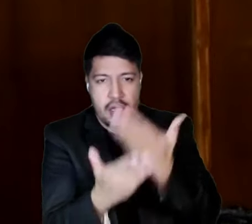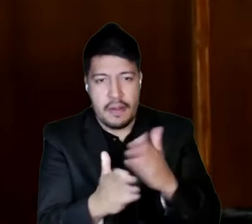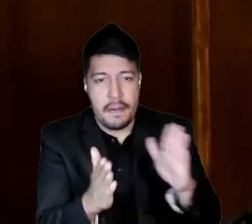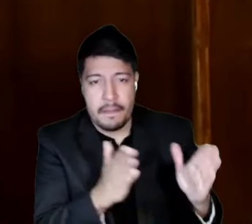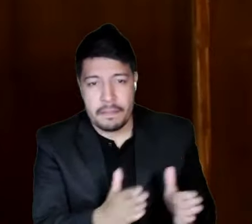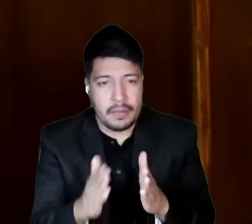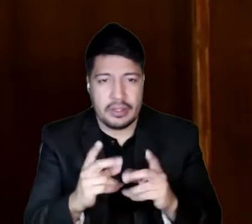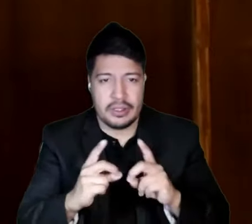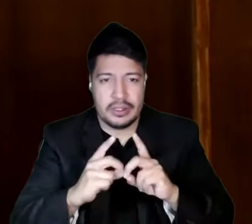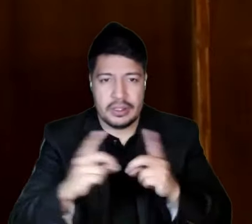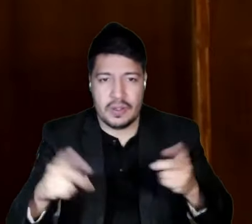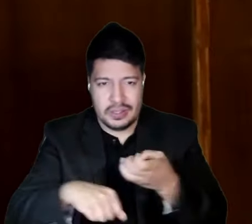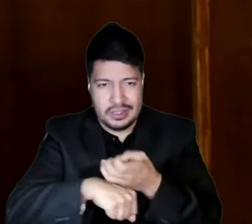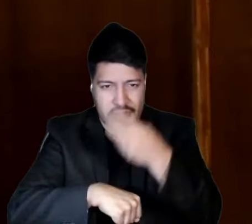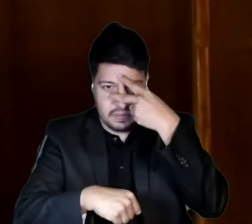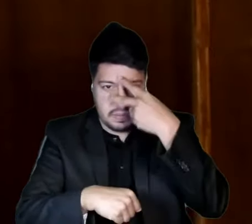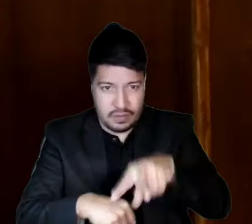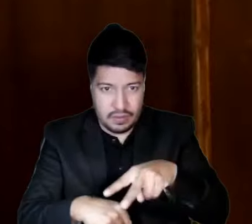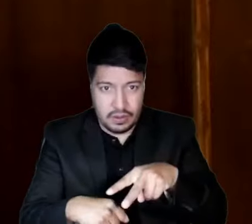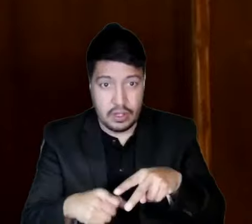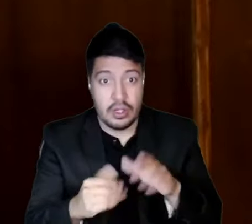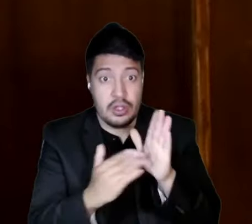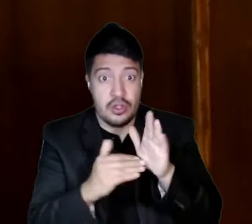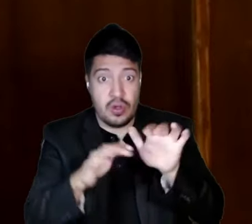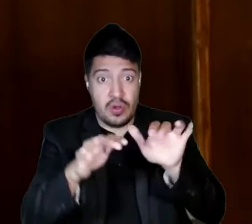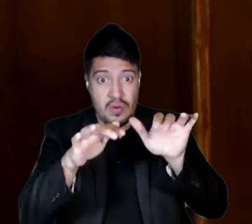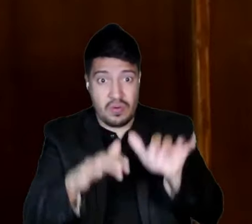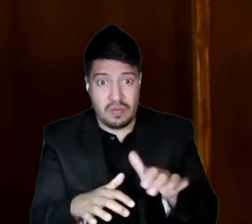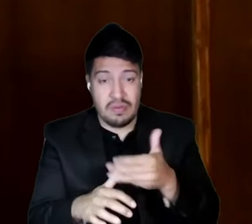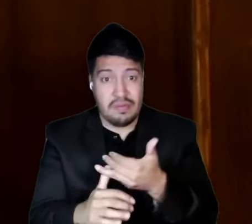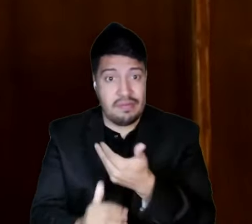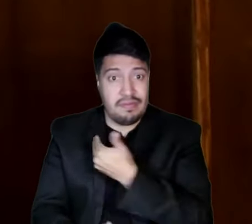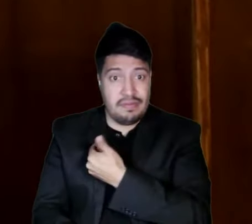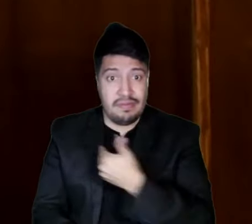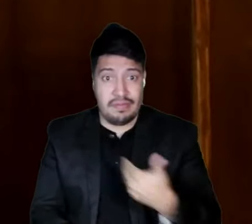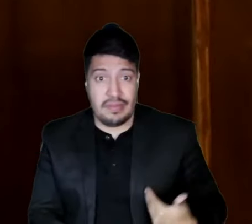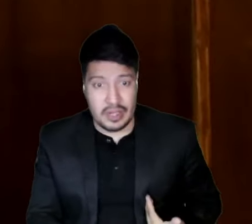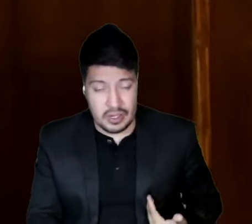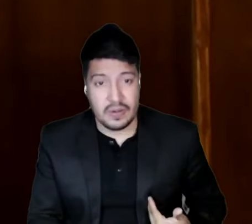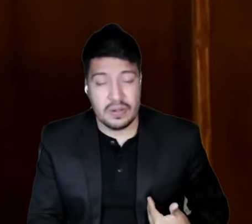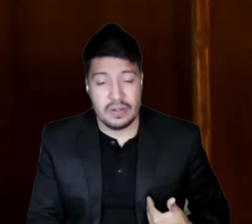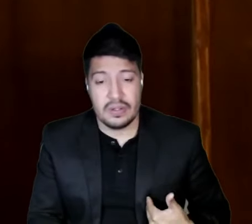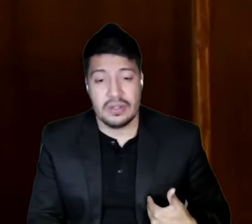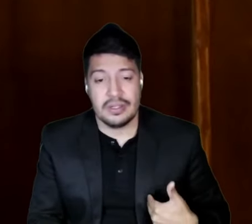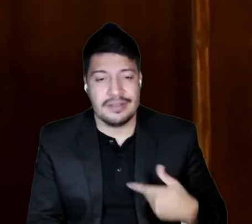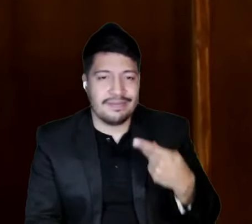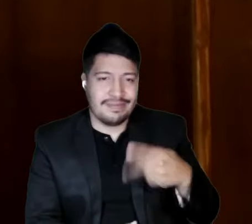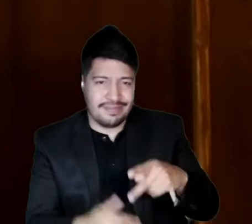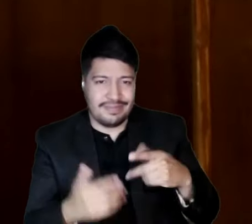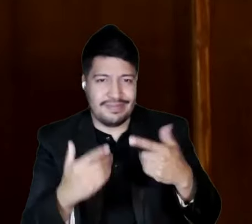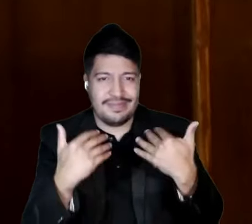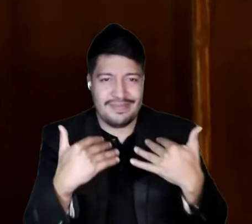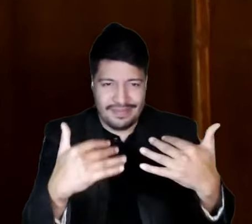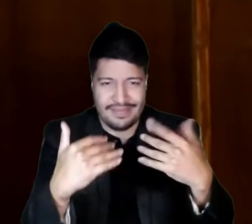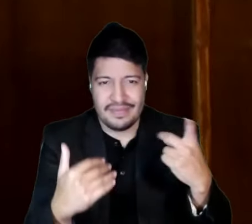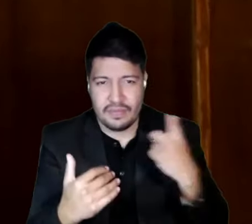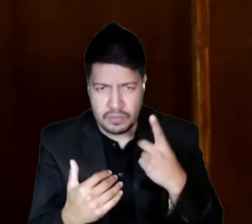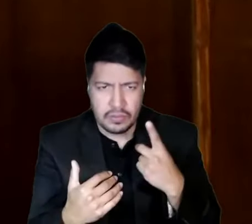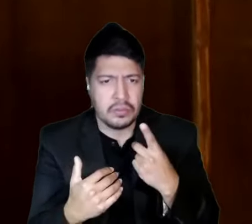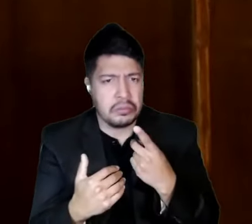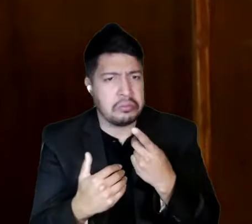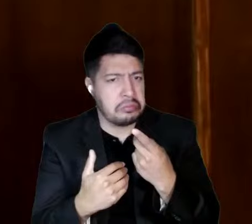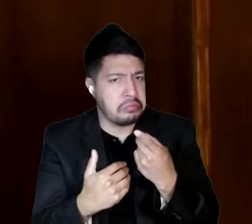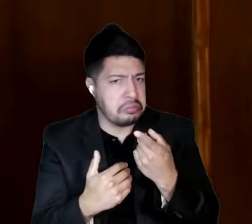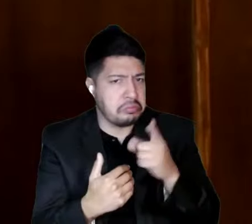2029 documento que por acuerdo de la presidencia de la legislatura nos fue recomendado favorecer su examen y opinión por lo que